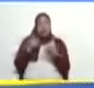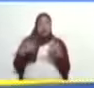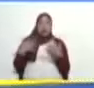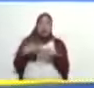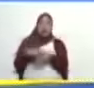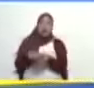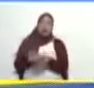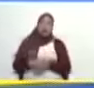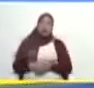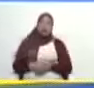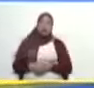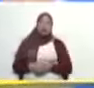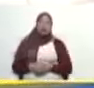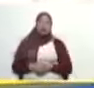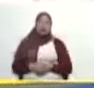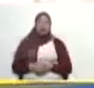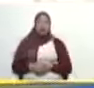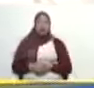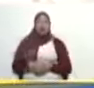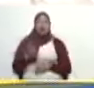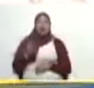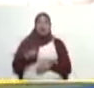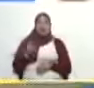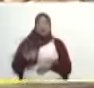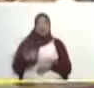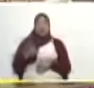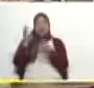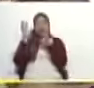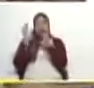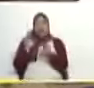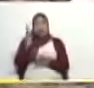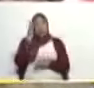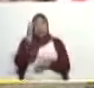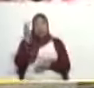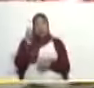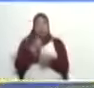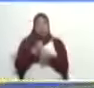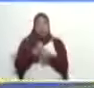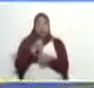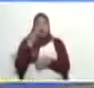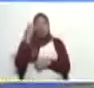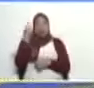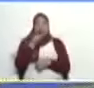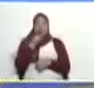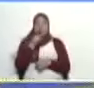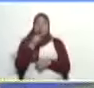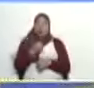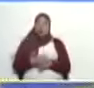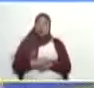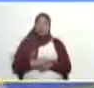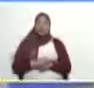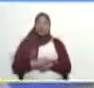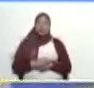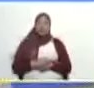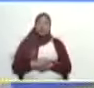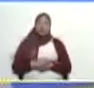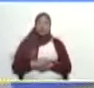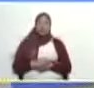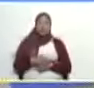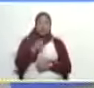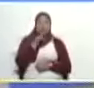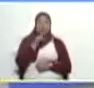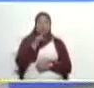integral. Por eso es que necesitamos tanto las bendiciones de Dios y yo le pido tanto a Dios. En los momentos más